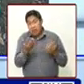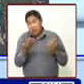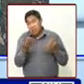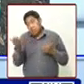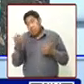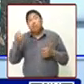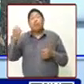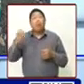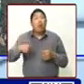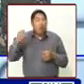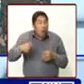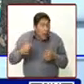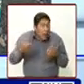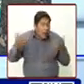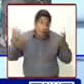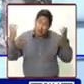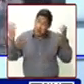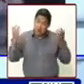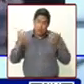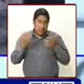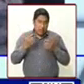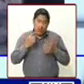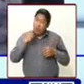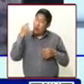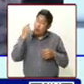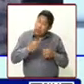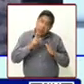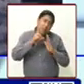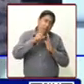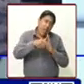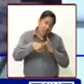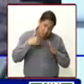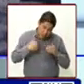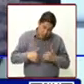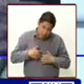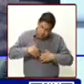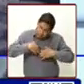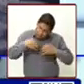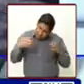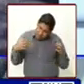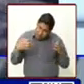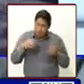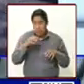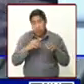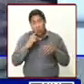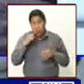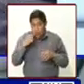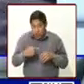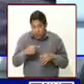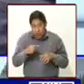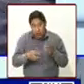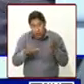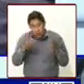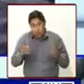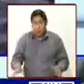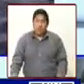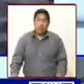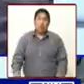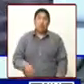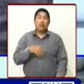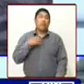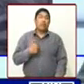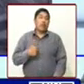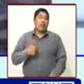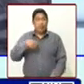esta autoridad realizar tal vez una necropsia posterior al cuerpo de la víctima, si es que así lo solicitan. Bien,